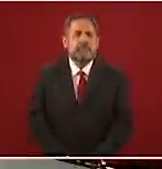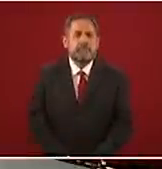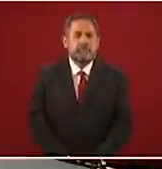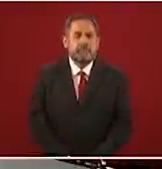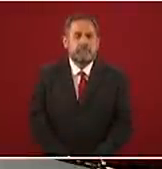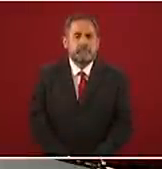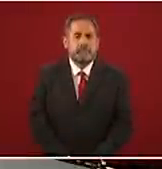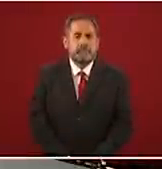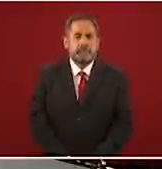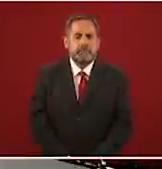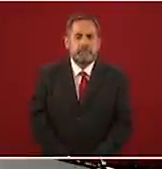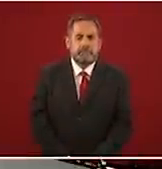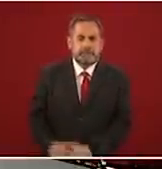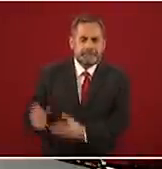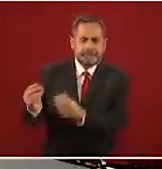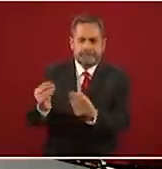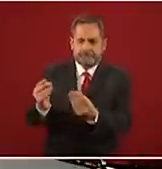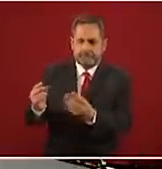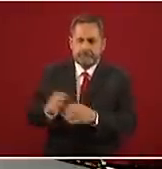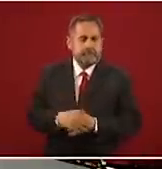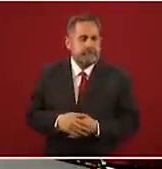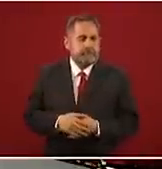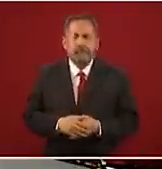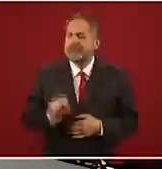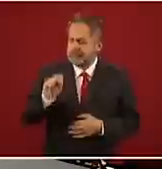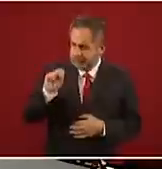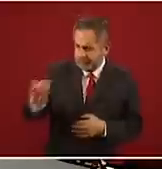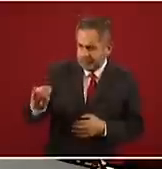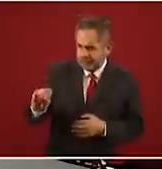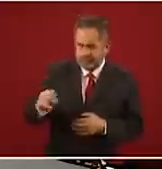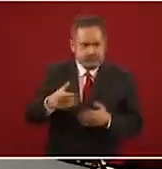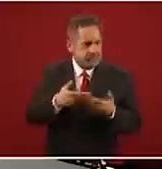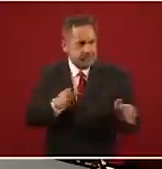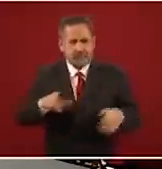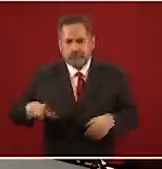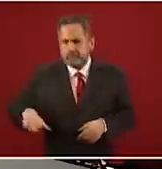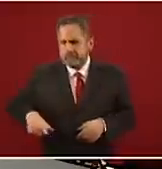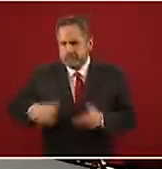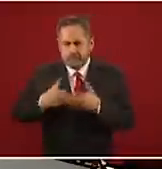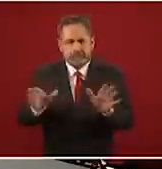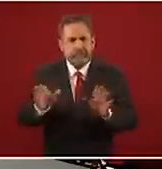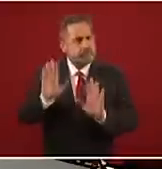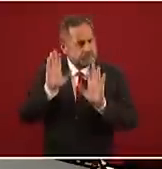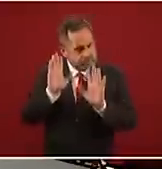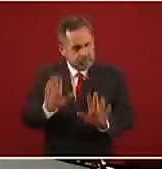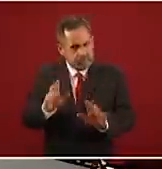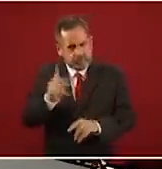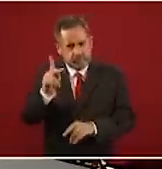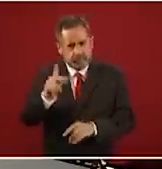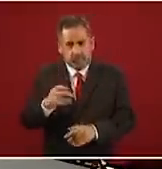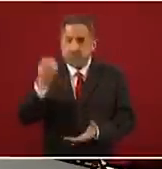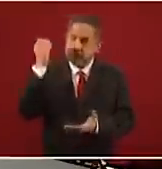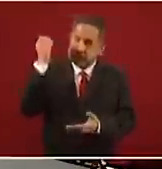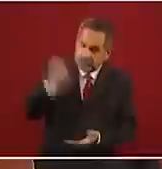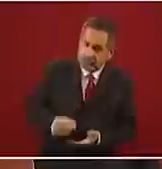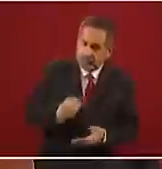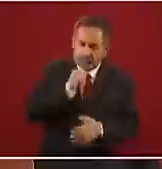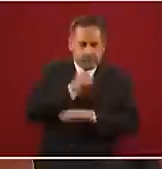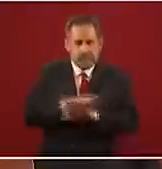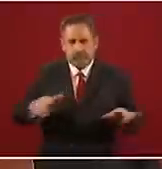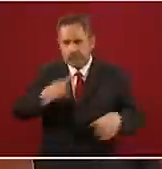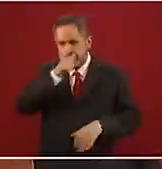Sí, son del sector público, pero nada por la fuerza, decía